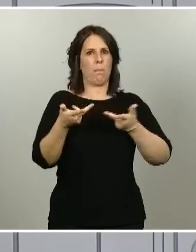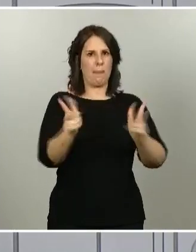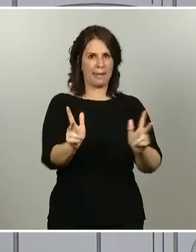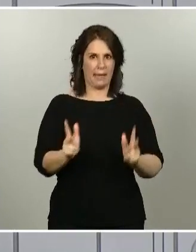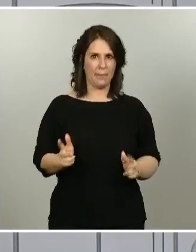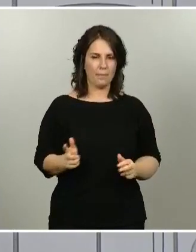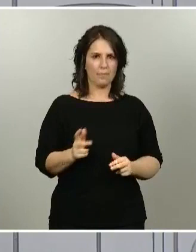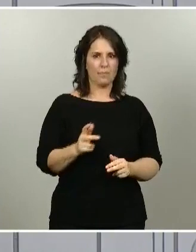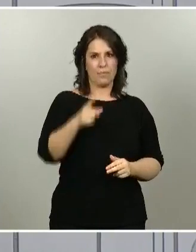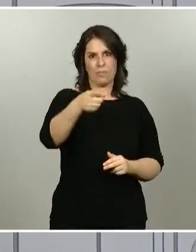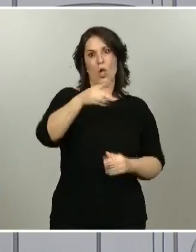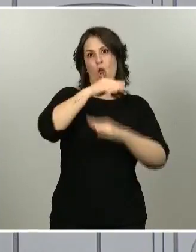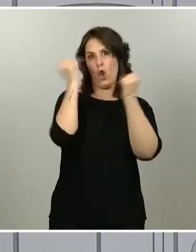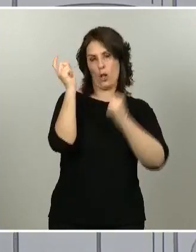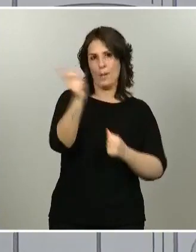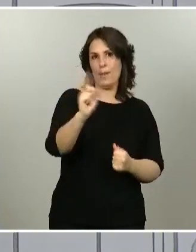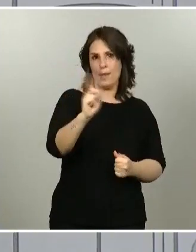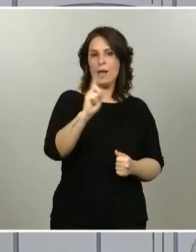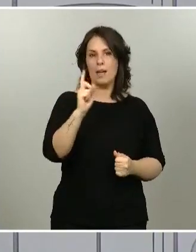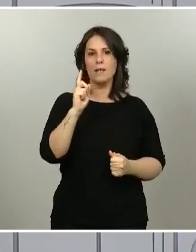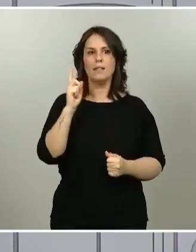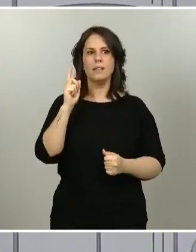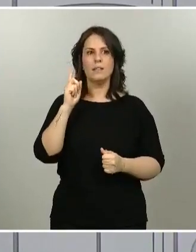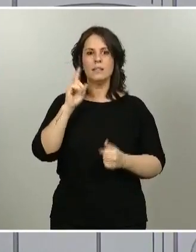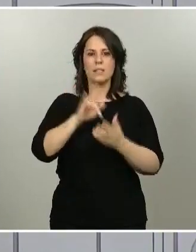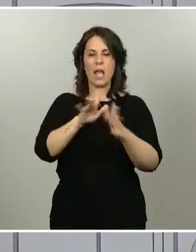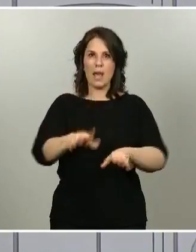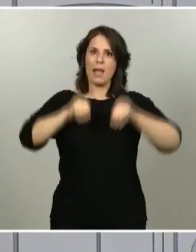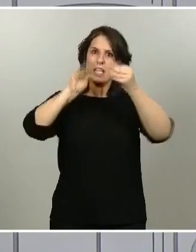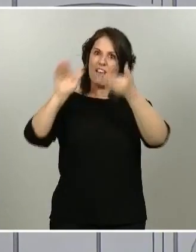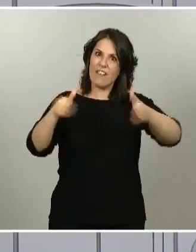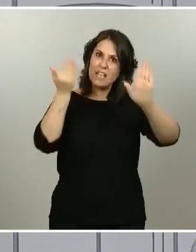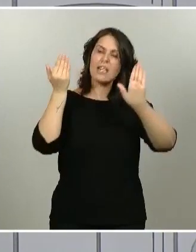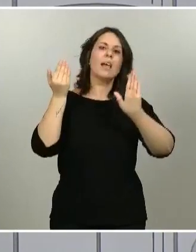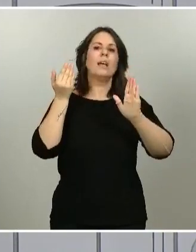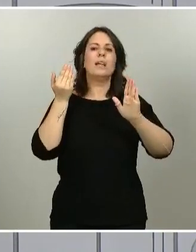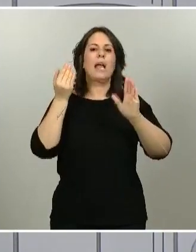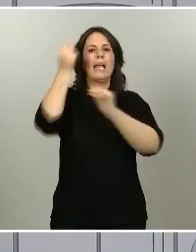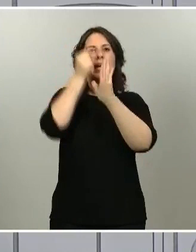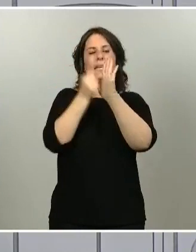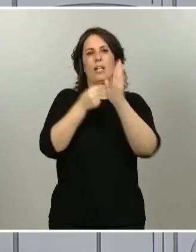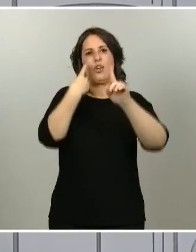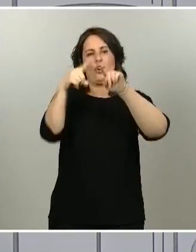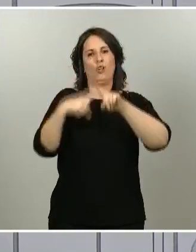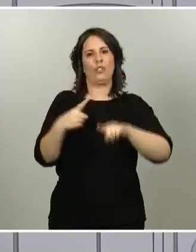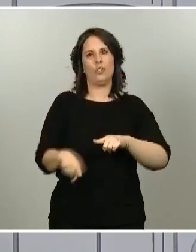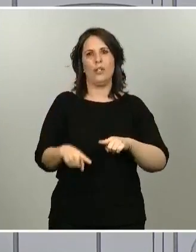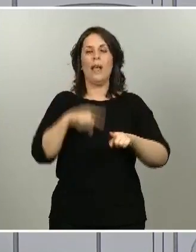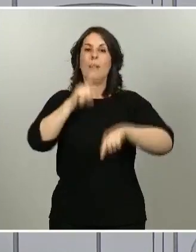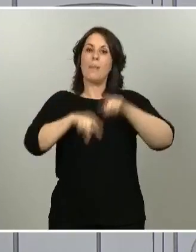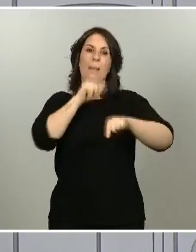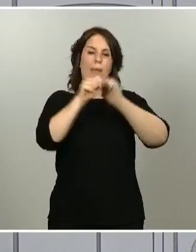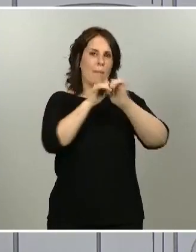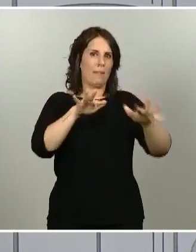en cuenta que los cambios de fase se asocian a diferentes tipos de criterios. Aquellos asociados a la evolución de la epidemia, que